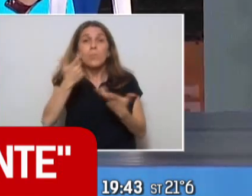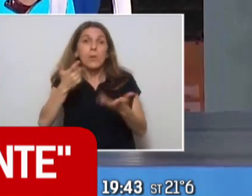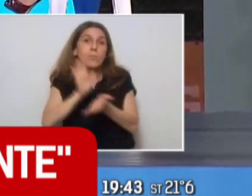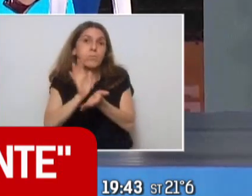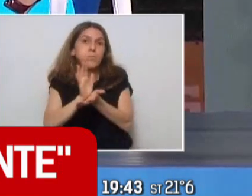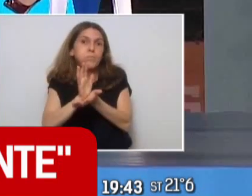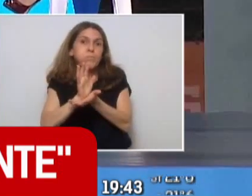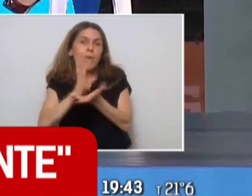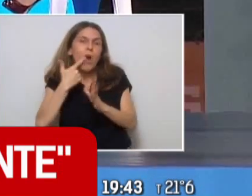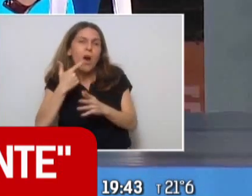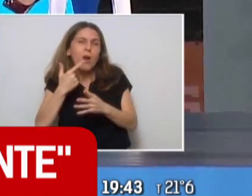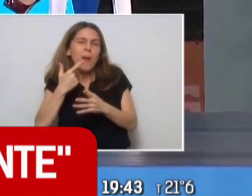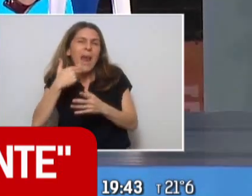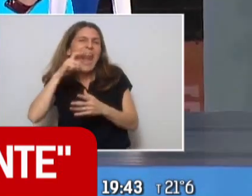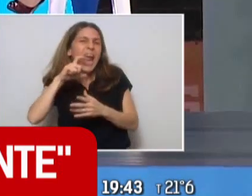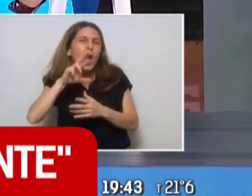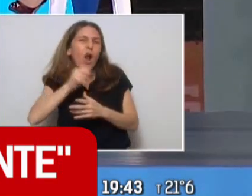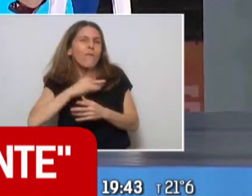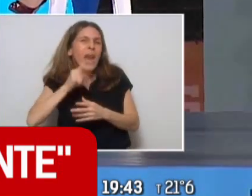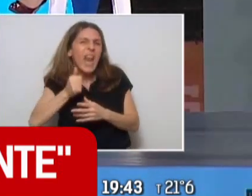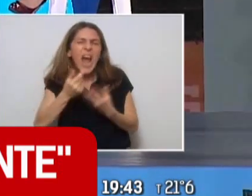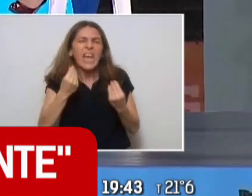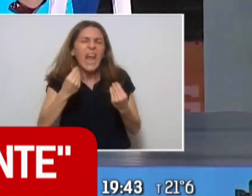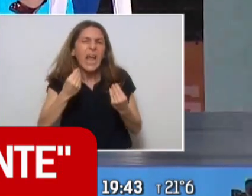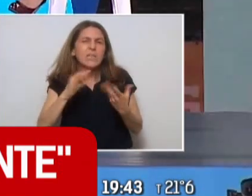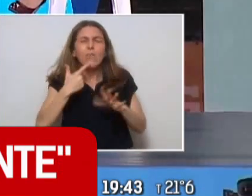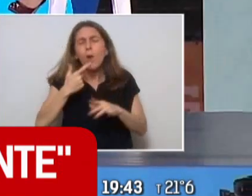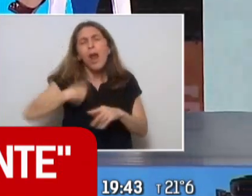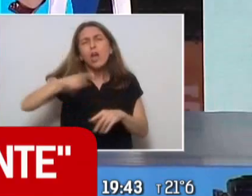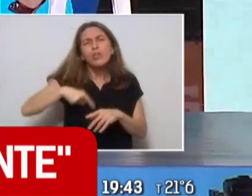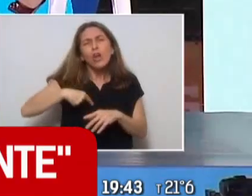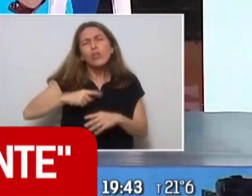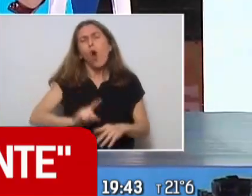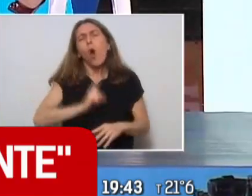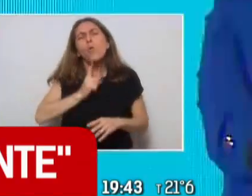pero en verdad lo que tenemos es historia y estamos orgullosos de esa historia.